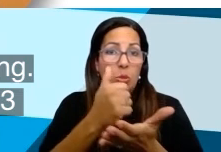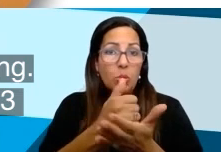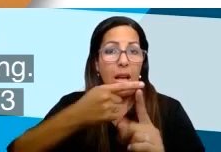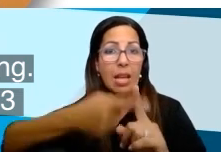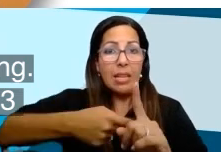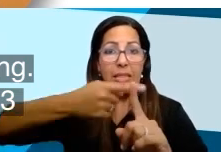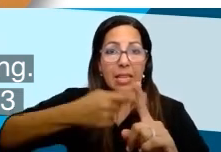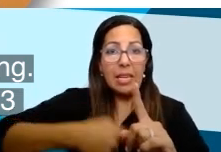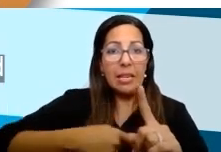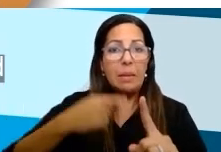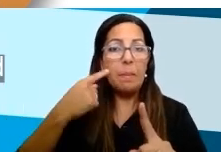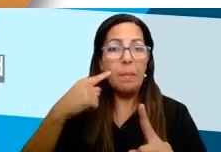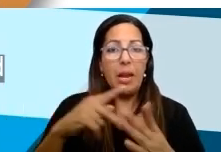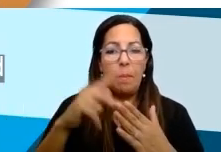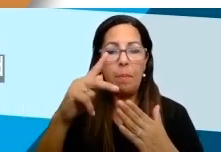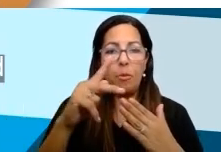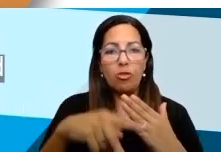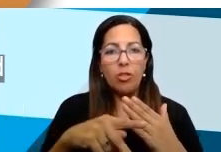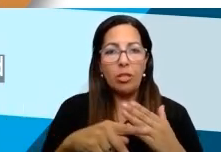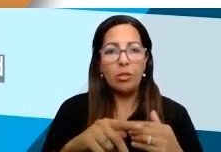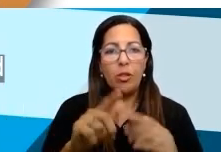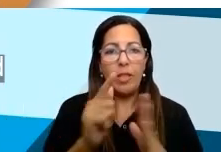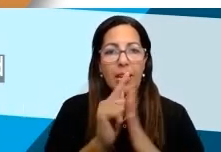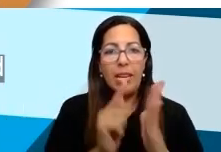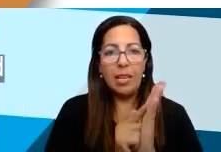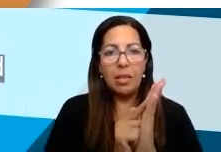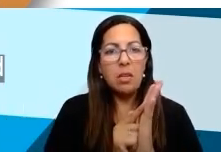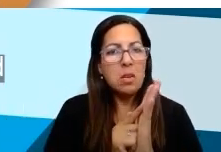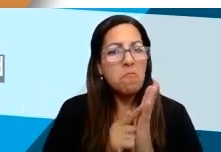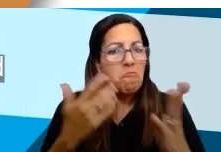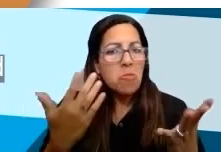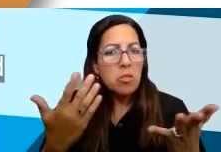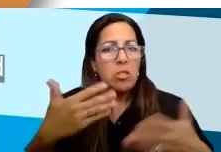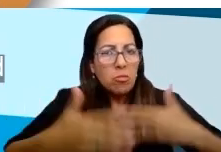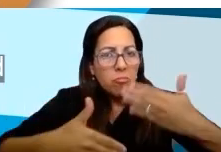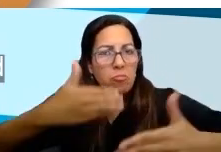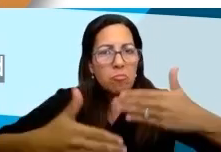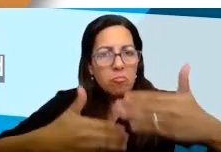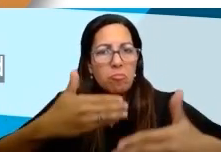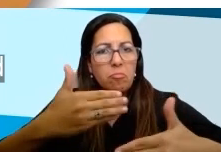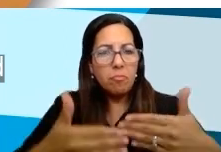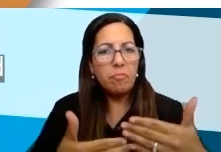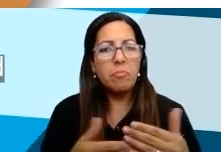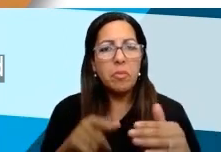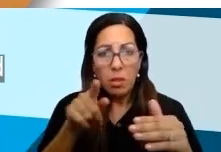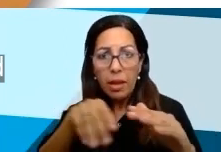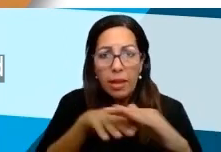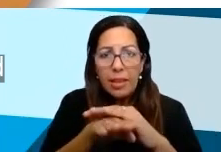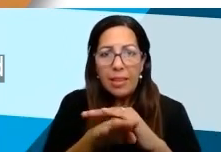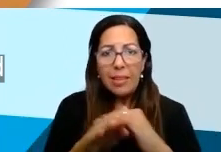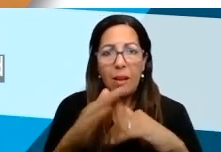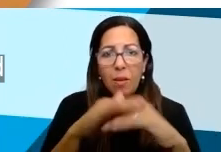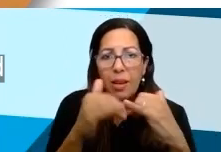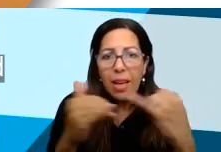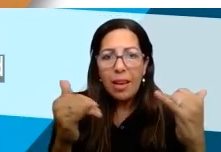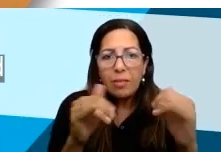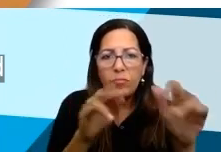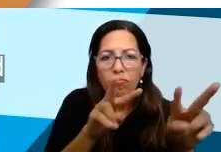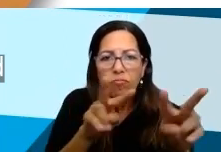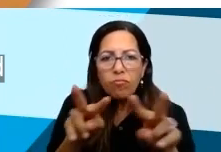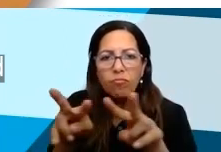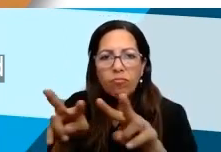de ley 173, etcétera, que ya están activos. Así que vayan a nuestra página de internet, lean lo que lean nuestro plan de acción, lean lo que